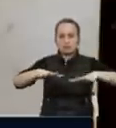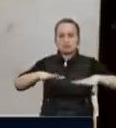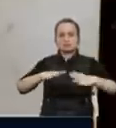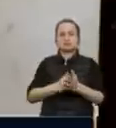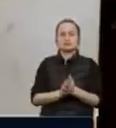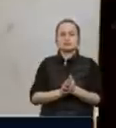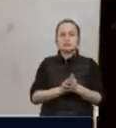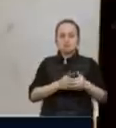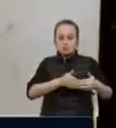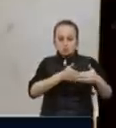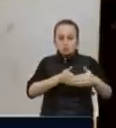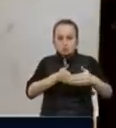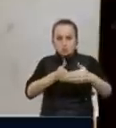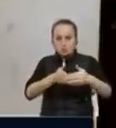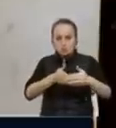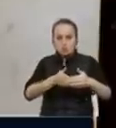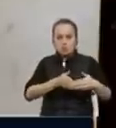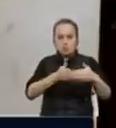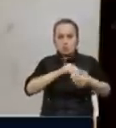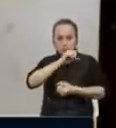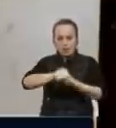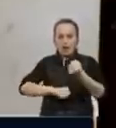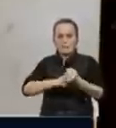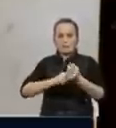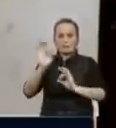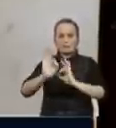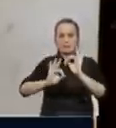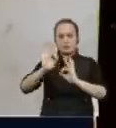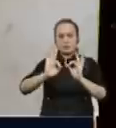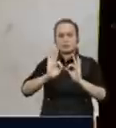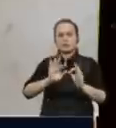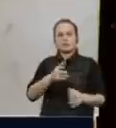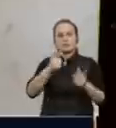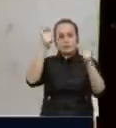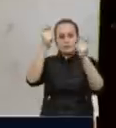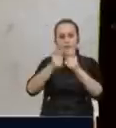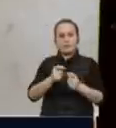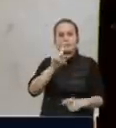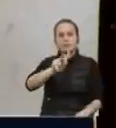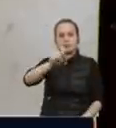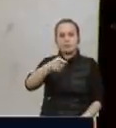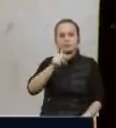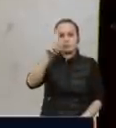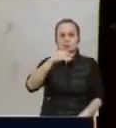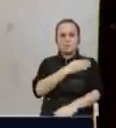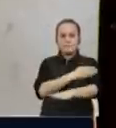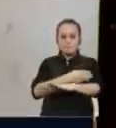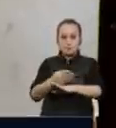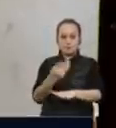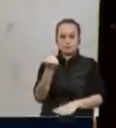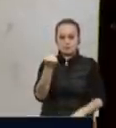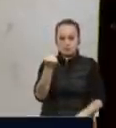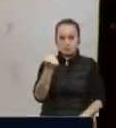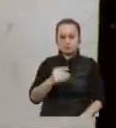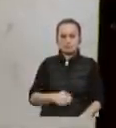patrullera oceánica y un buque de apoyo logístico, por 2.1 billones de pesos.